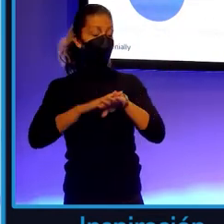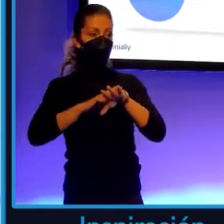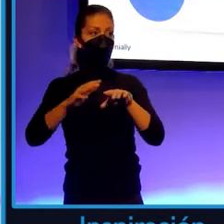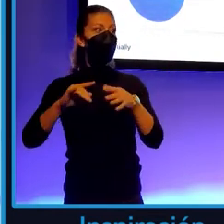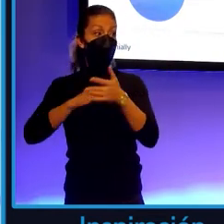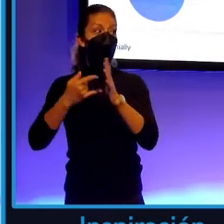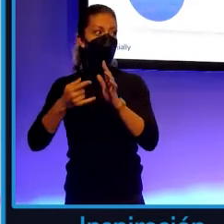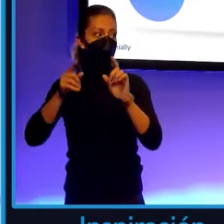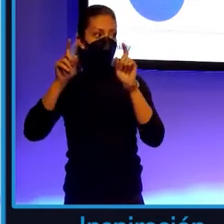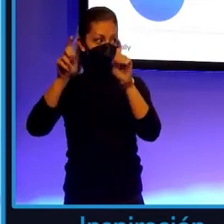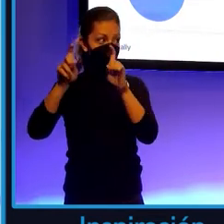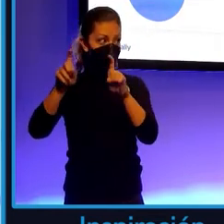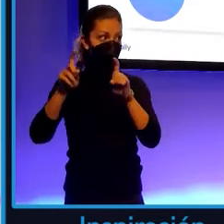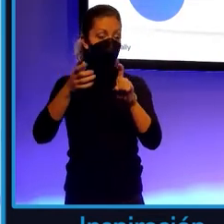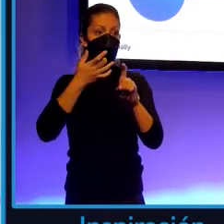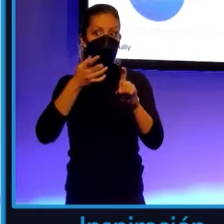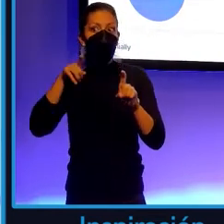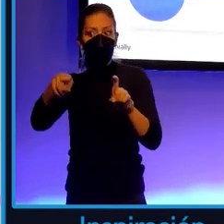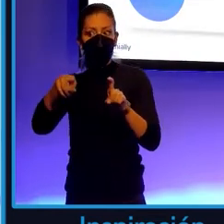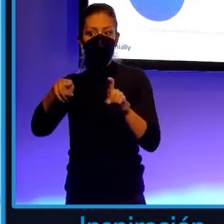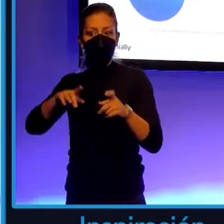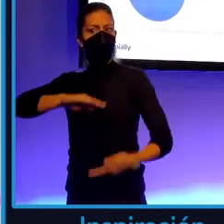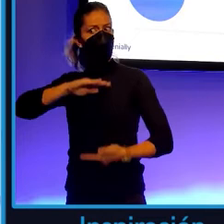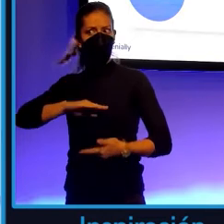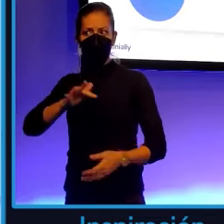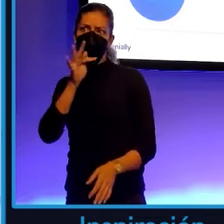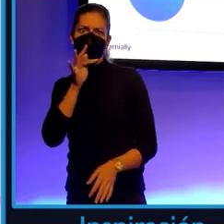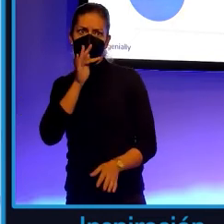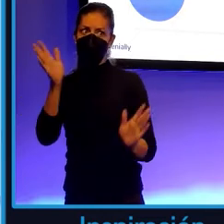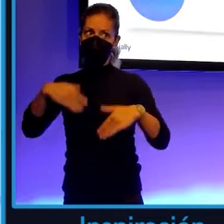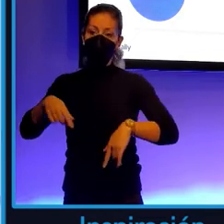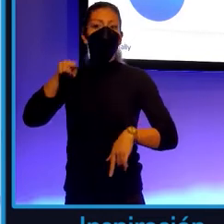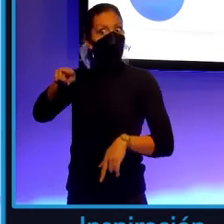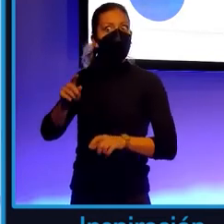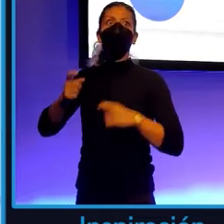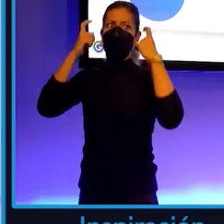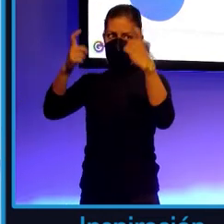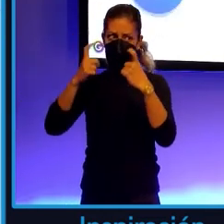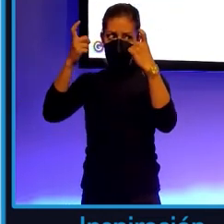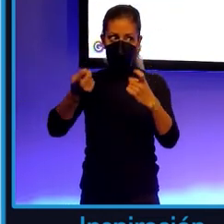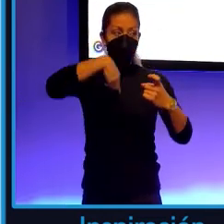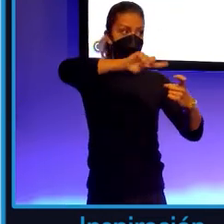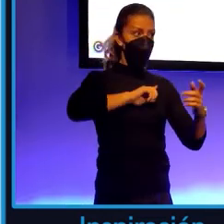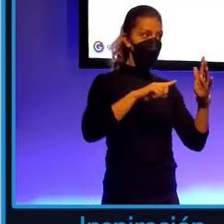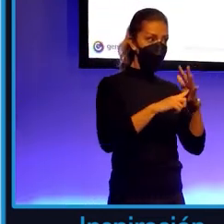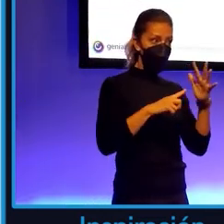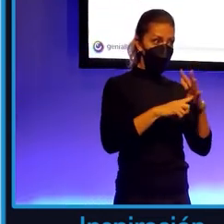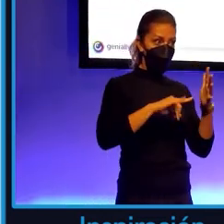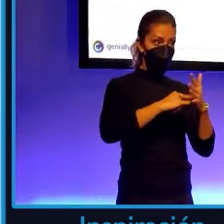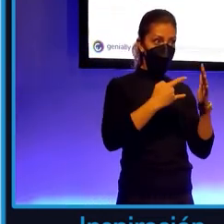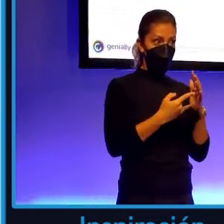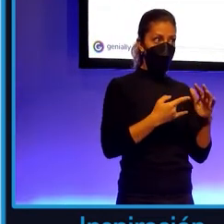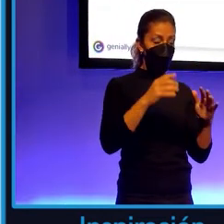llega a estas posibilidades todavía pues ustedes por vuestra cuenta lo tienen que intentar desde el parque científico y tecnológico lo hacemos